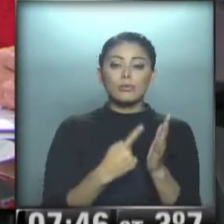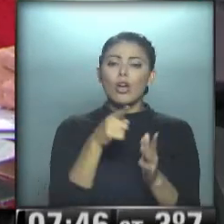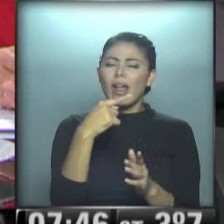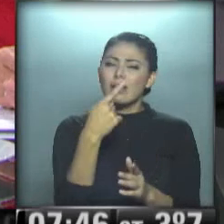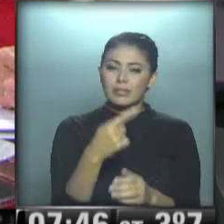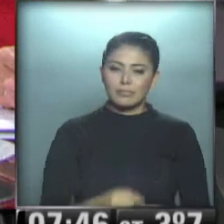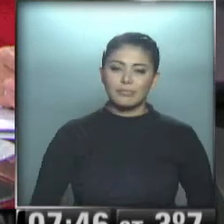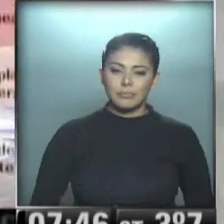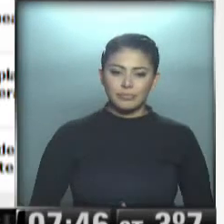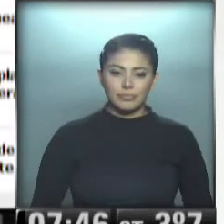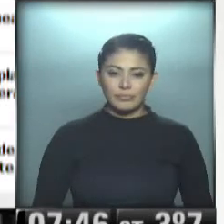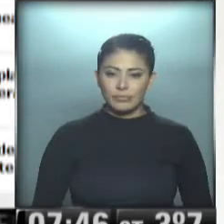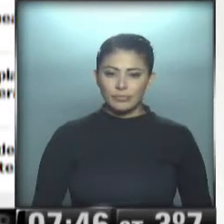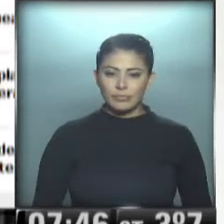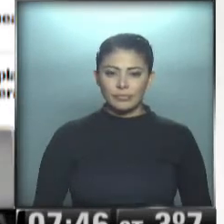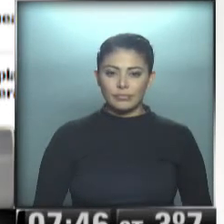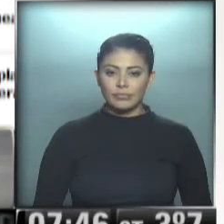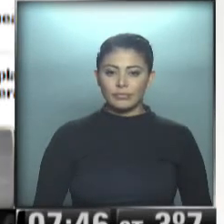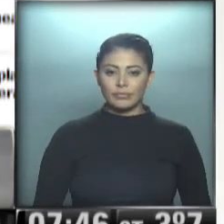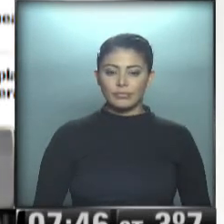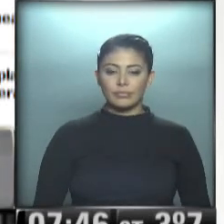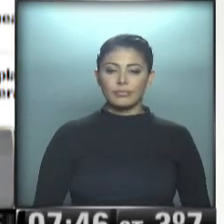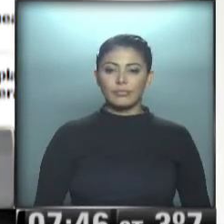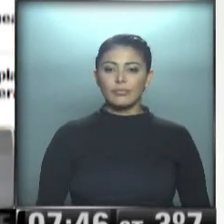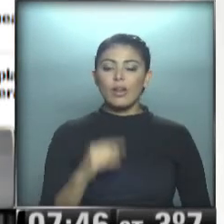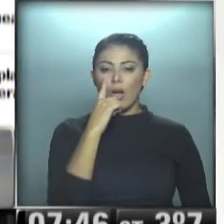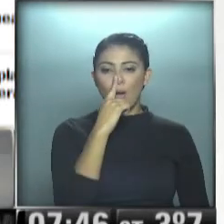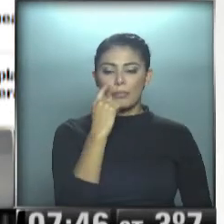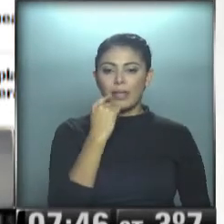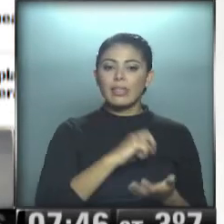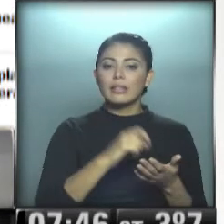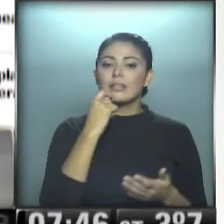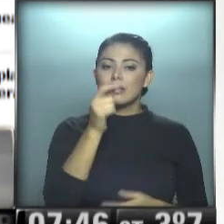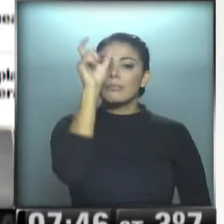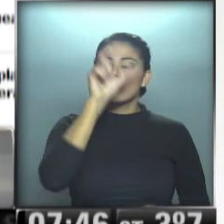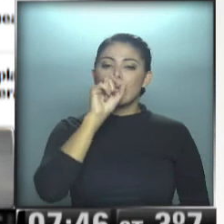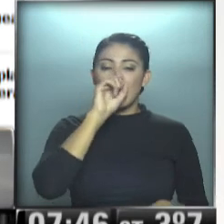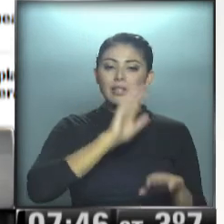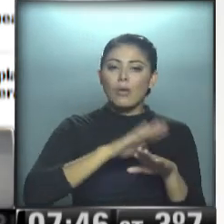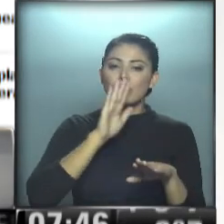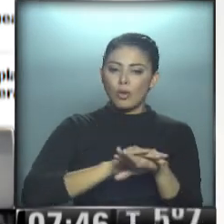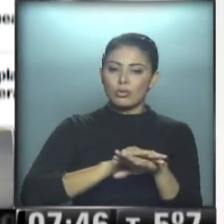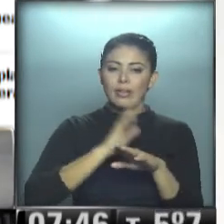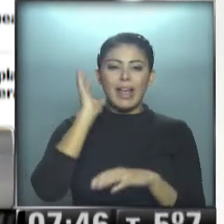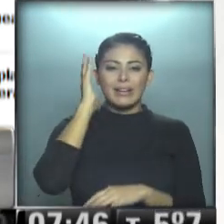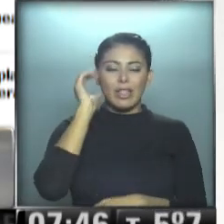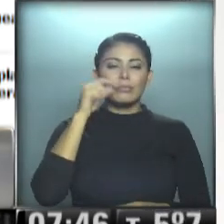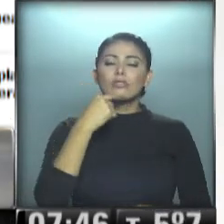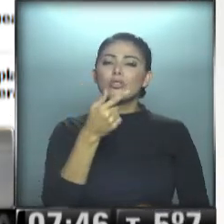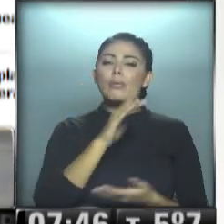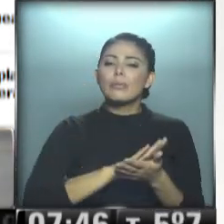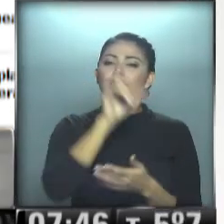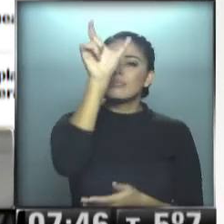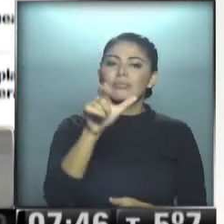él. El oficial de protocolo y ceremonial del Vaticano, que seguramente puede tener alguna aclaración, algún detalle más sobre el tema.